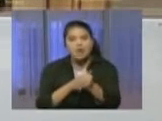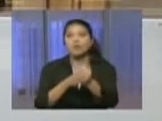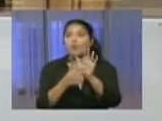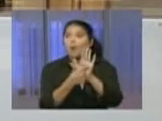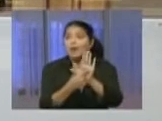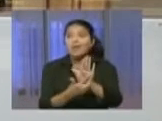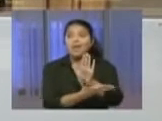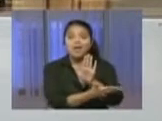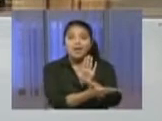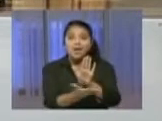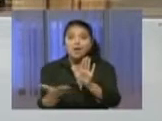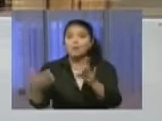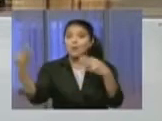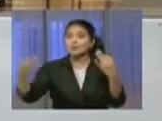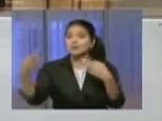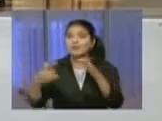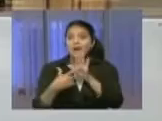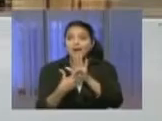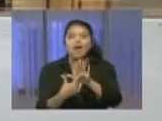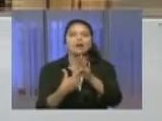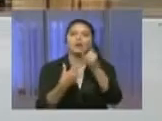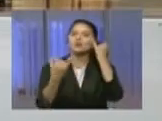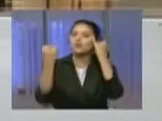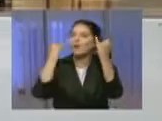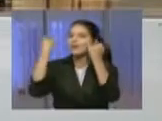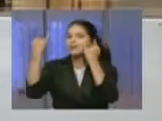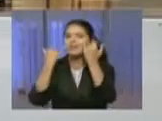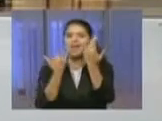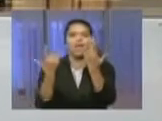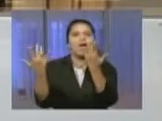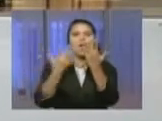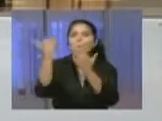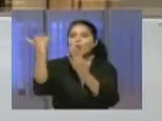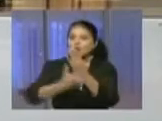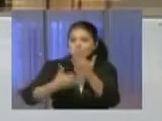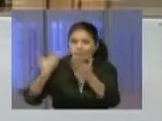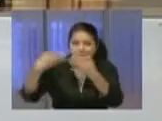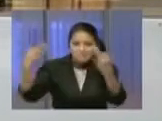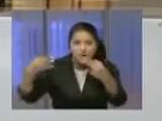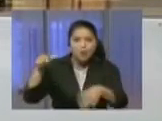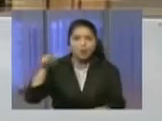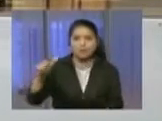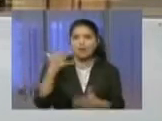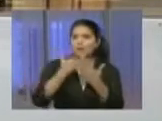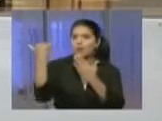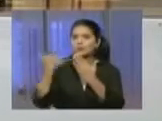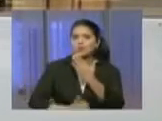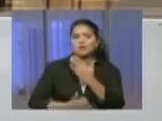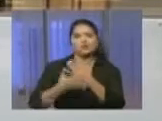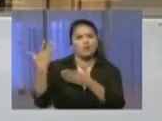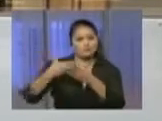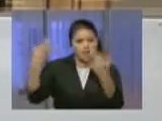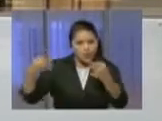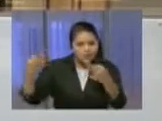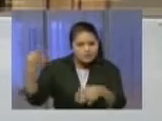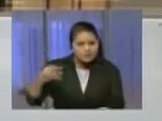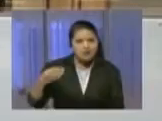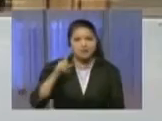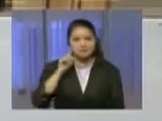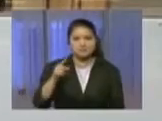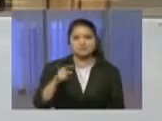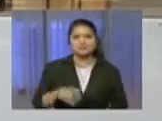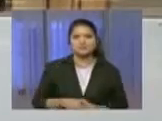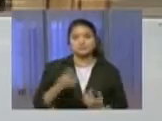nos dejó con sus ideas con el proyecto original proyecto original mira Aquí